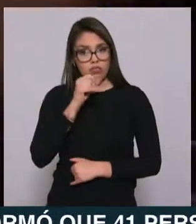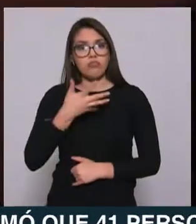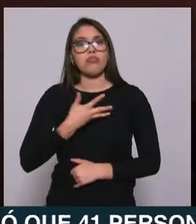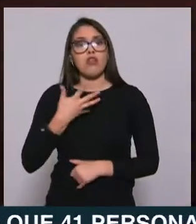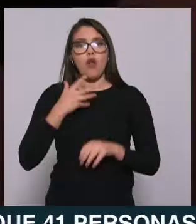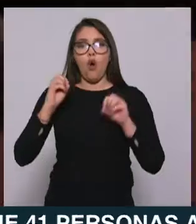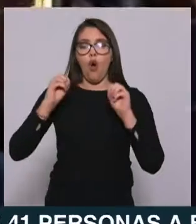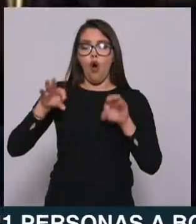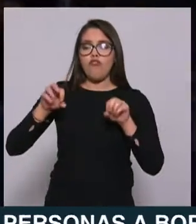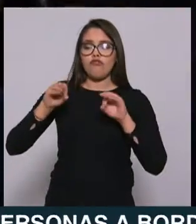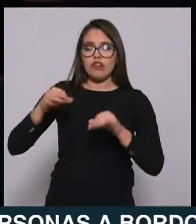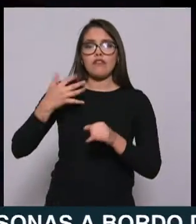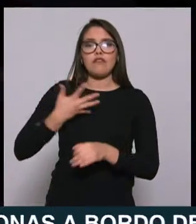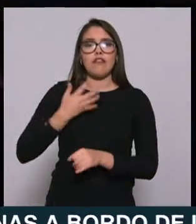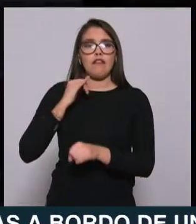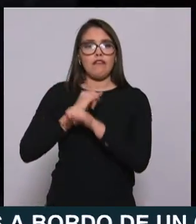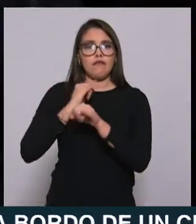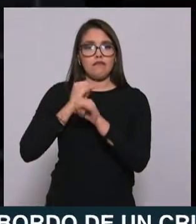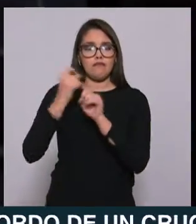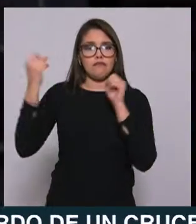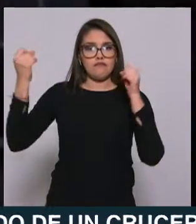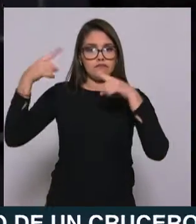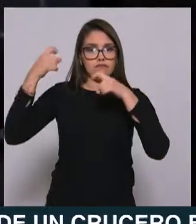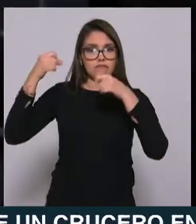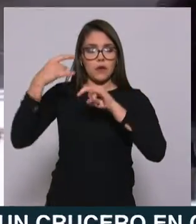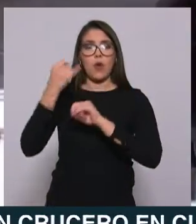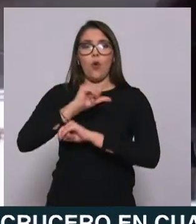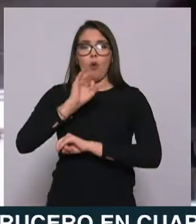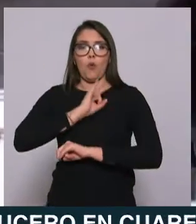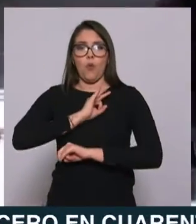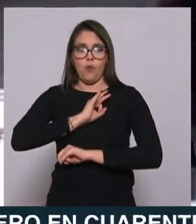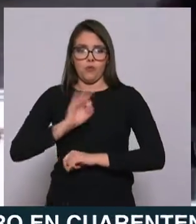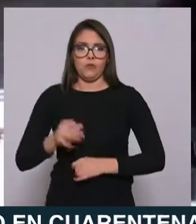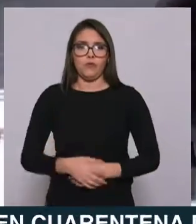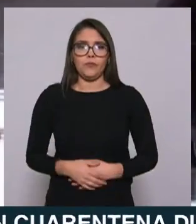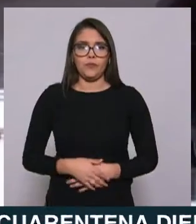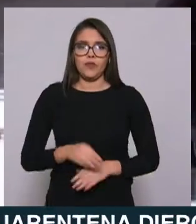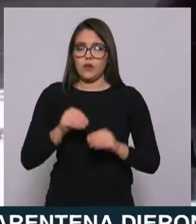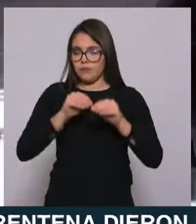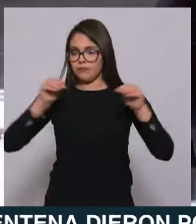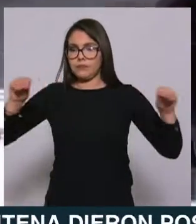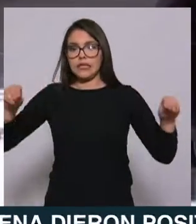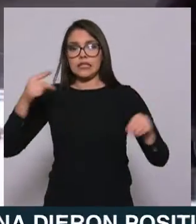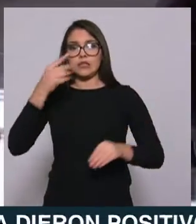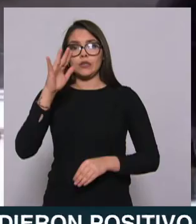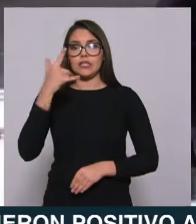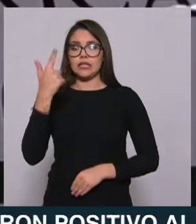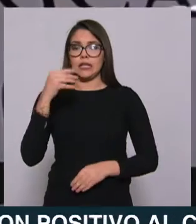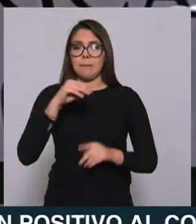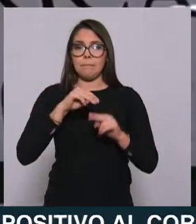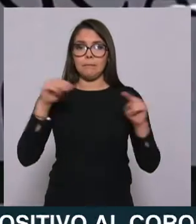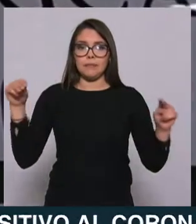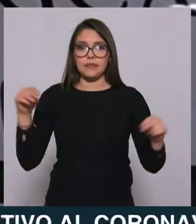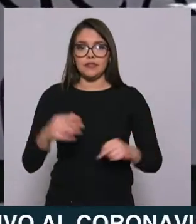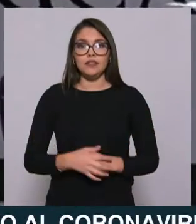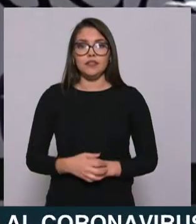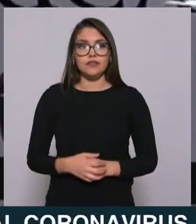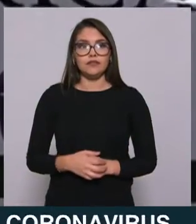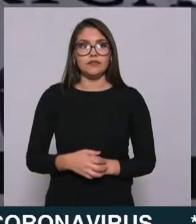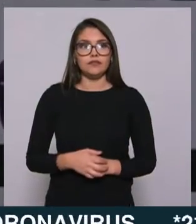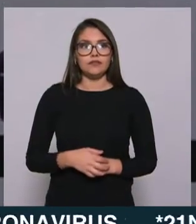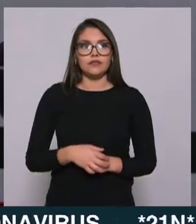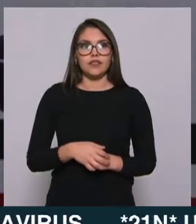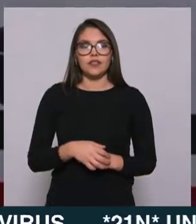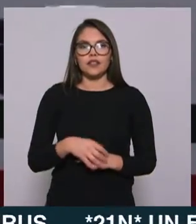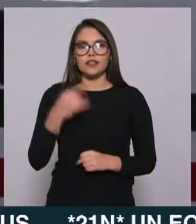internet satelital y un sistema de telecomunicaciones. Mide 57 metros de largo, consume menos combustible que